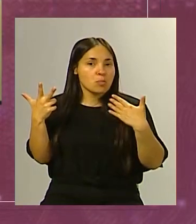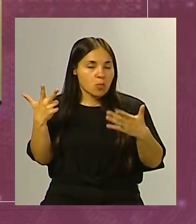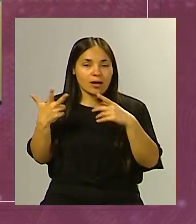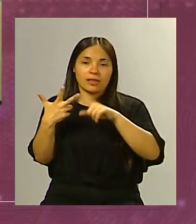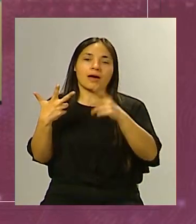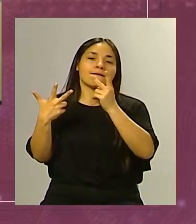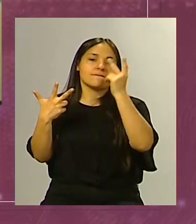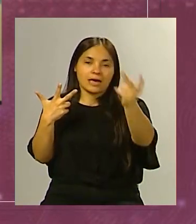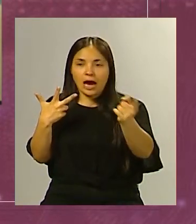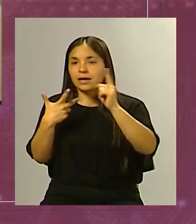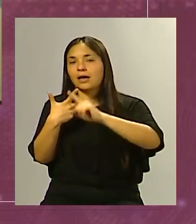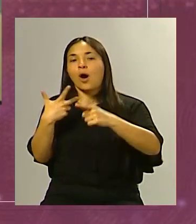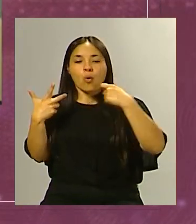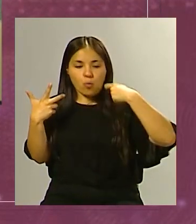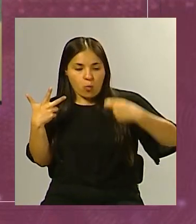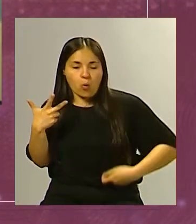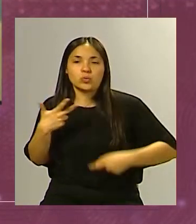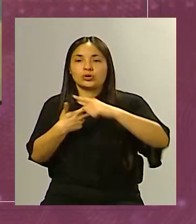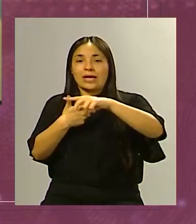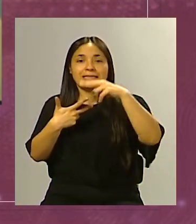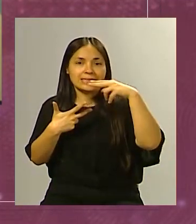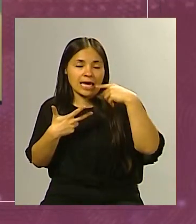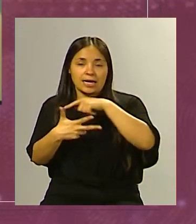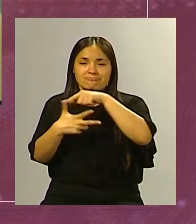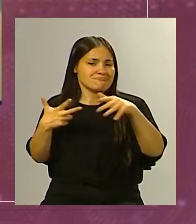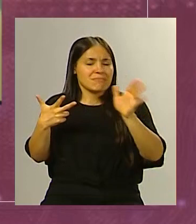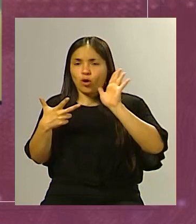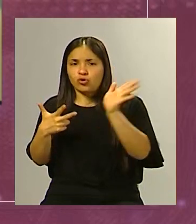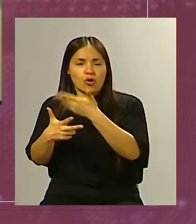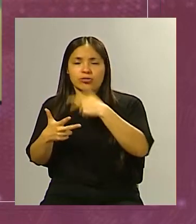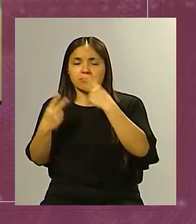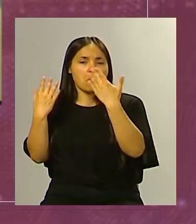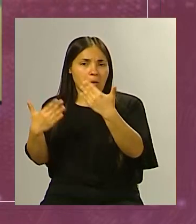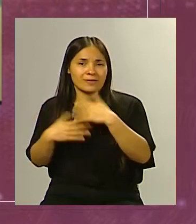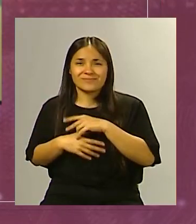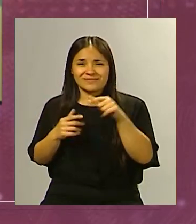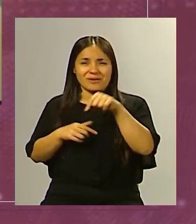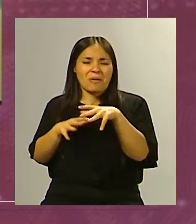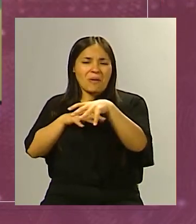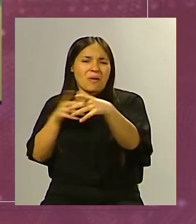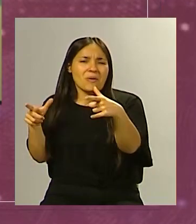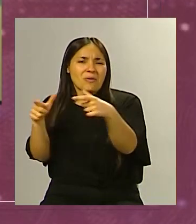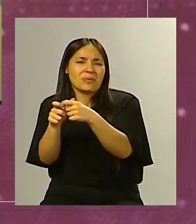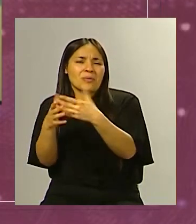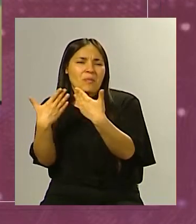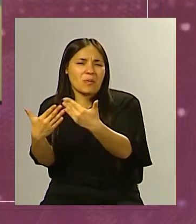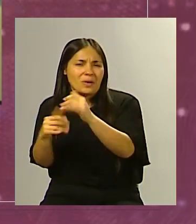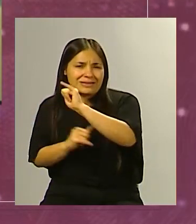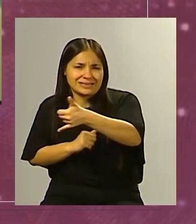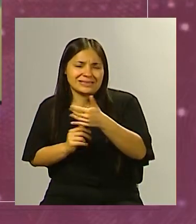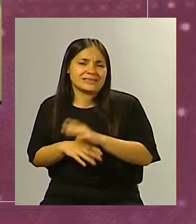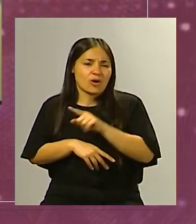tradicionales del año de promoción. ¿Sí? El buzo, la cena y el viaje. Hoy es solamente un segmento que está pudiendo